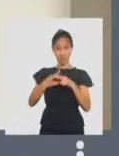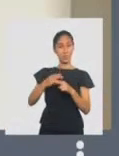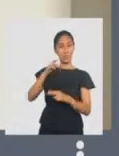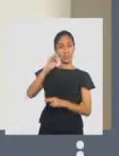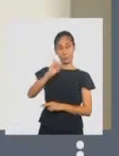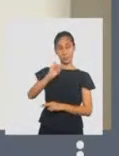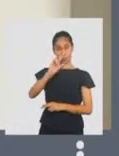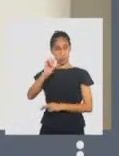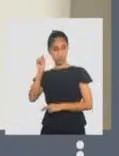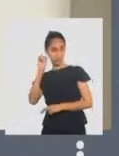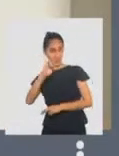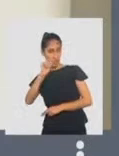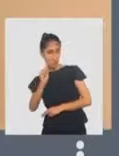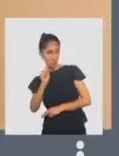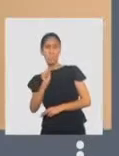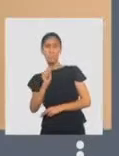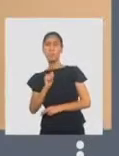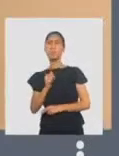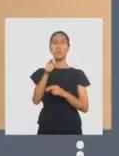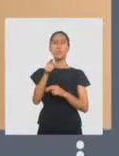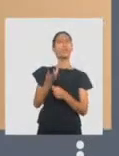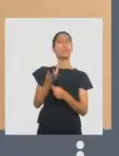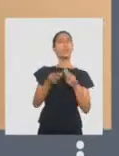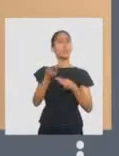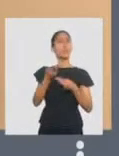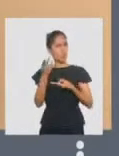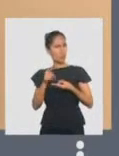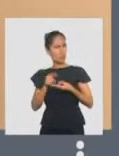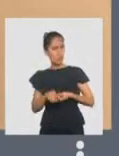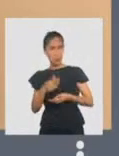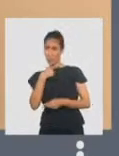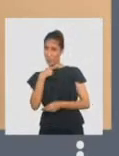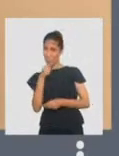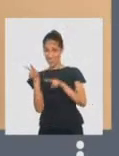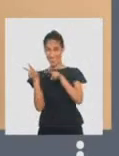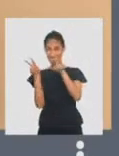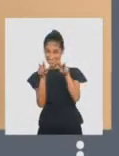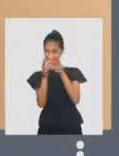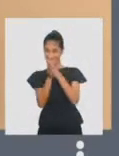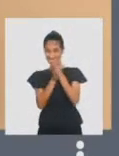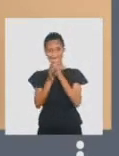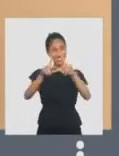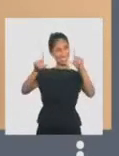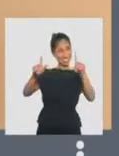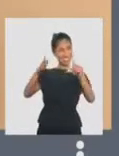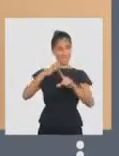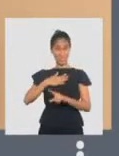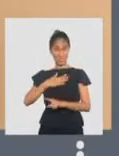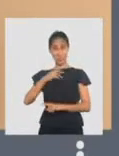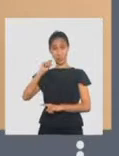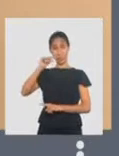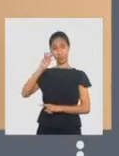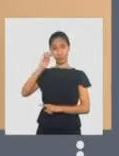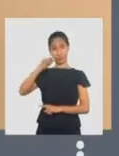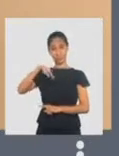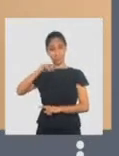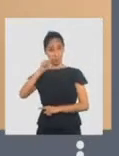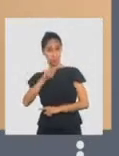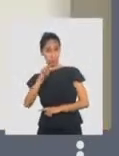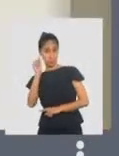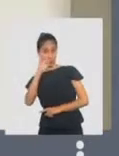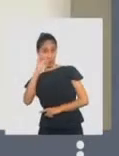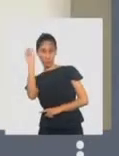My name is Iyari. Nice to meet you. Mucho gusto. Iyari, I am Miss González and this is